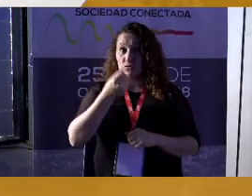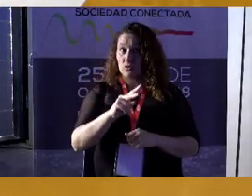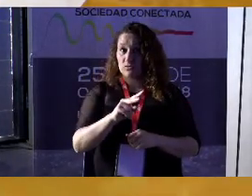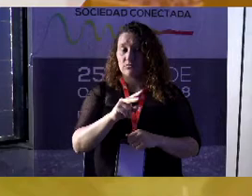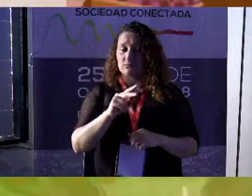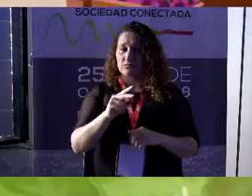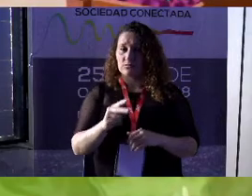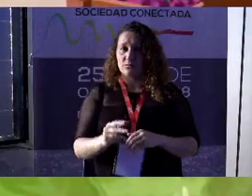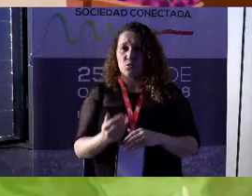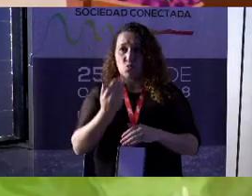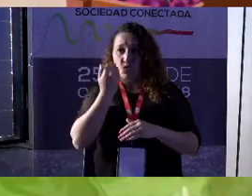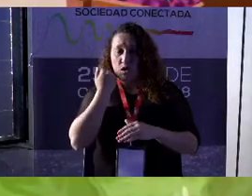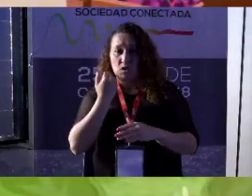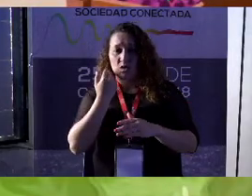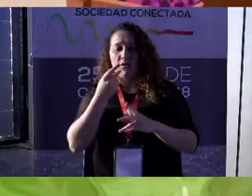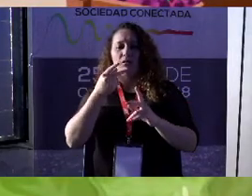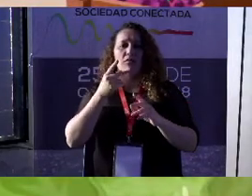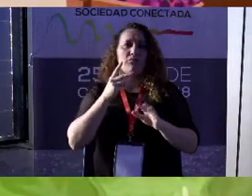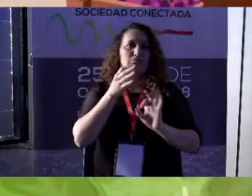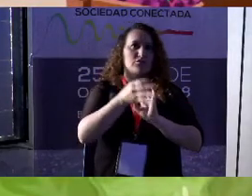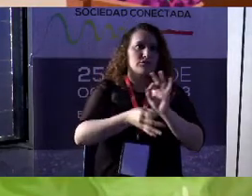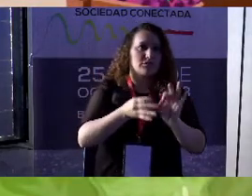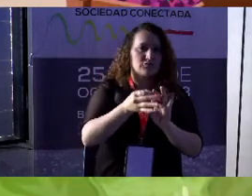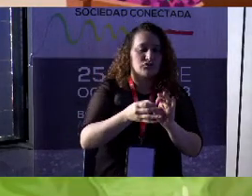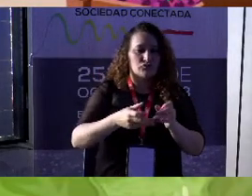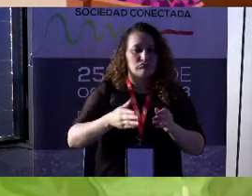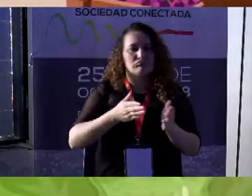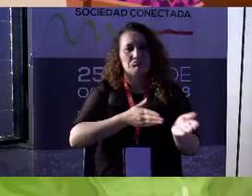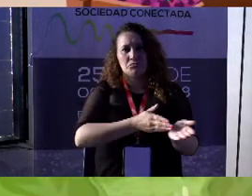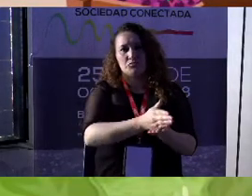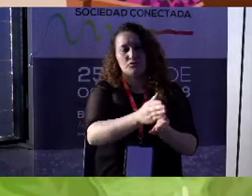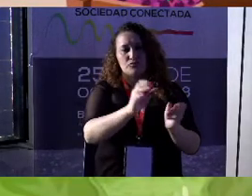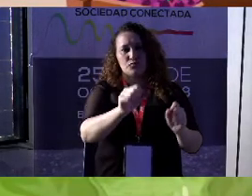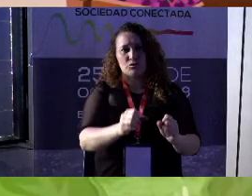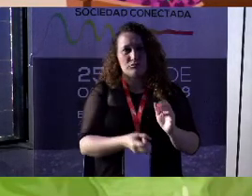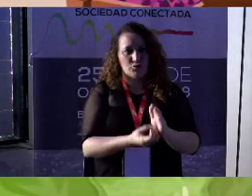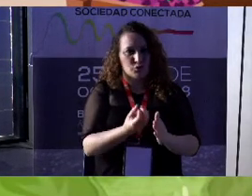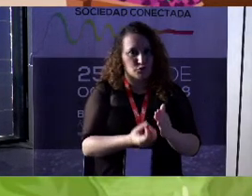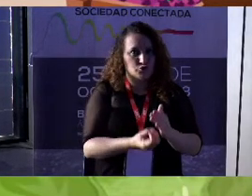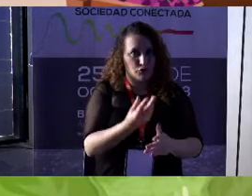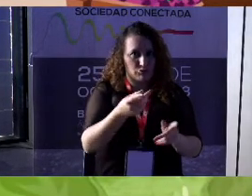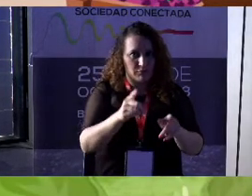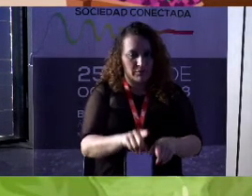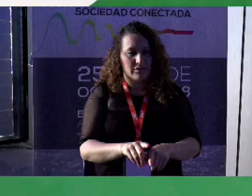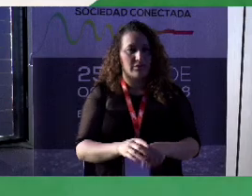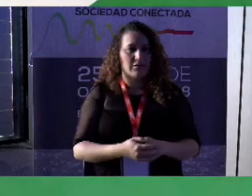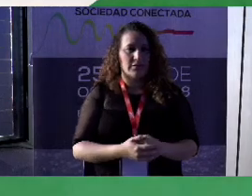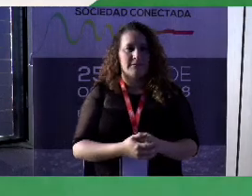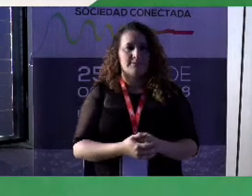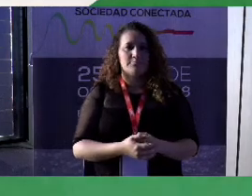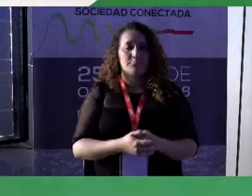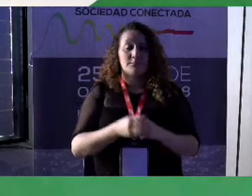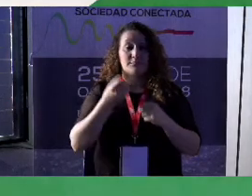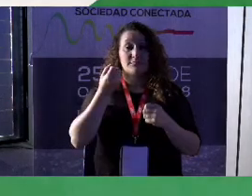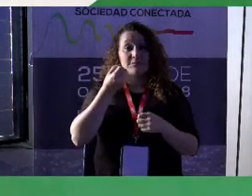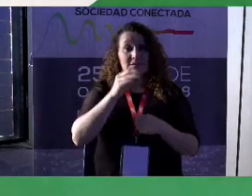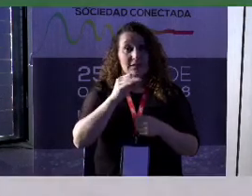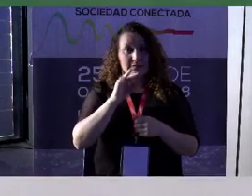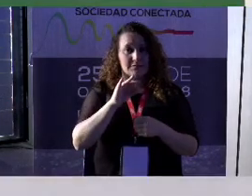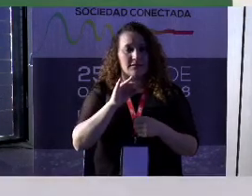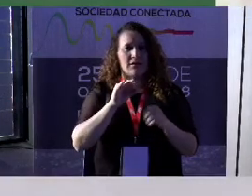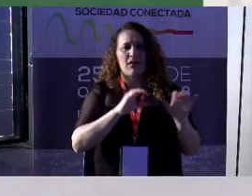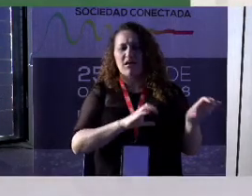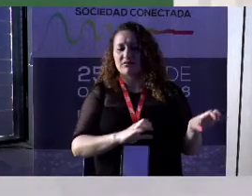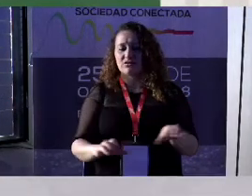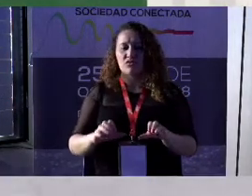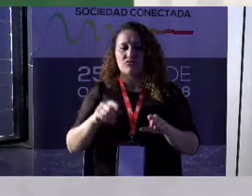producción sostenibles garantizar modalidades de consumo y producción sostenibles 1 acción por el